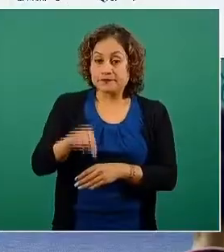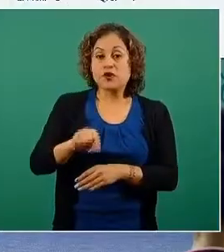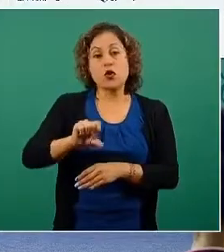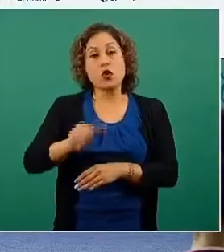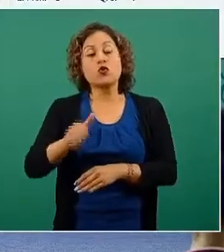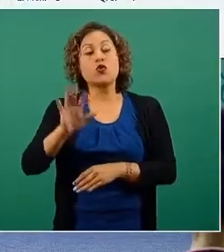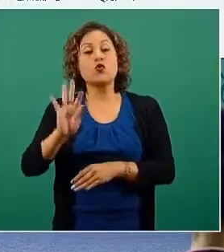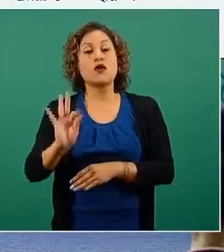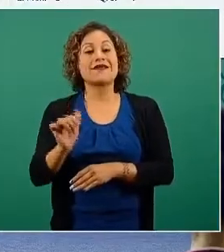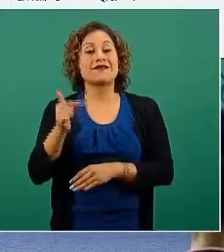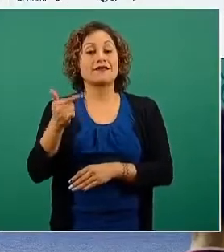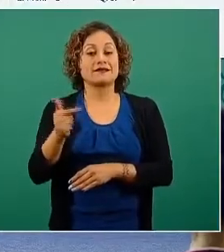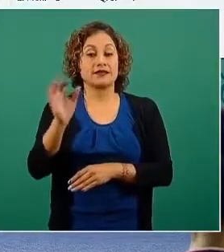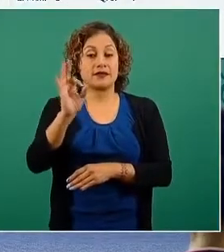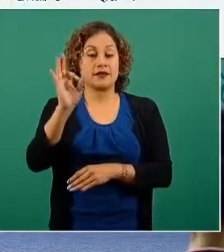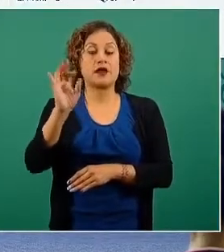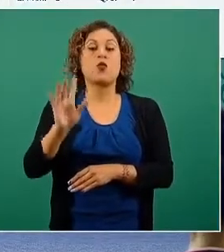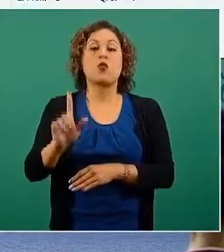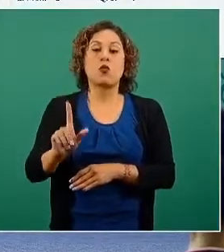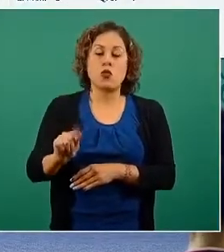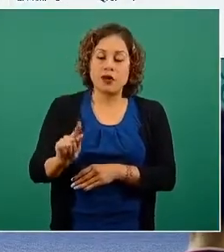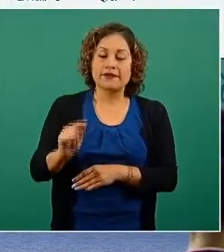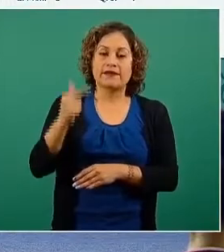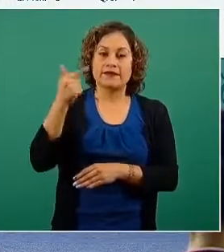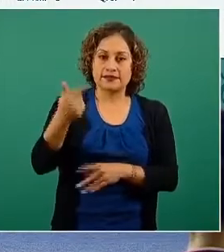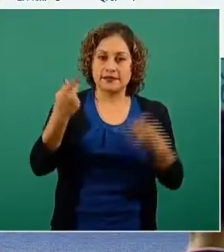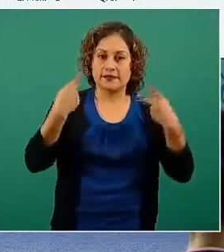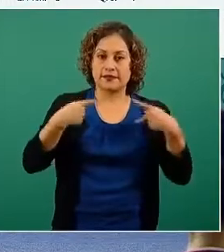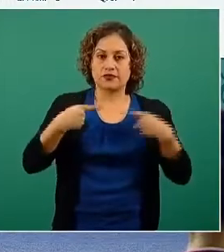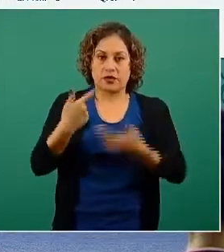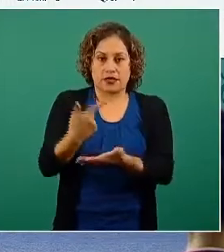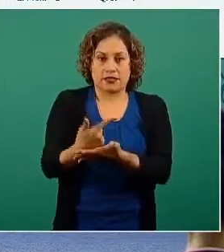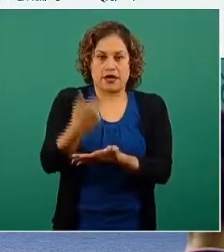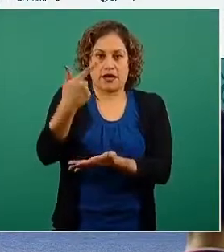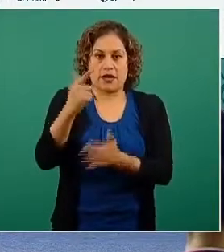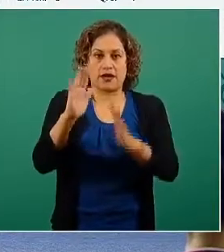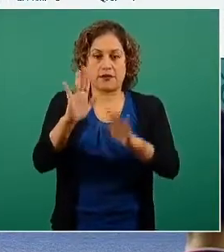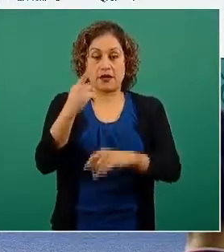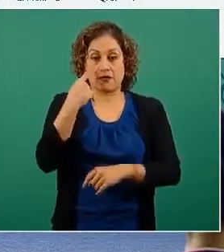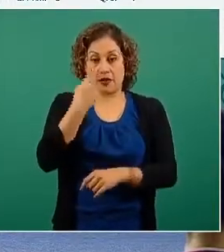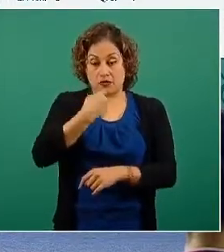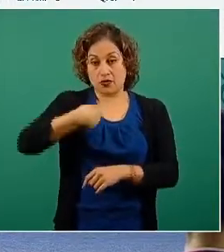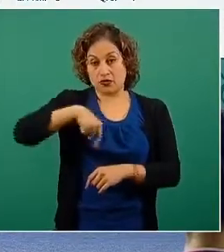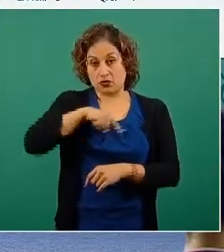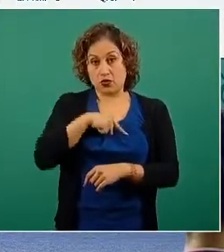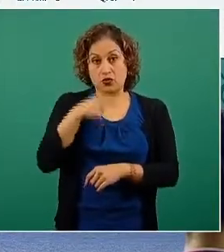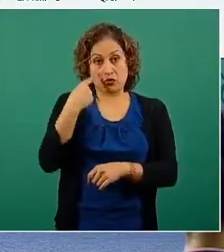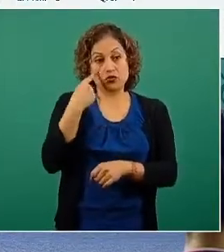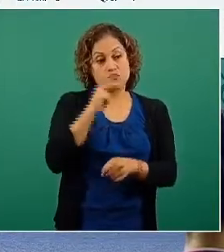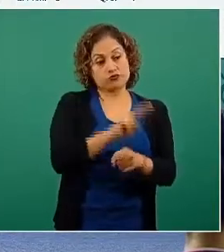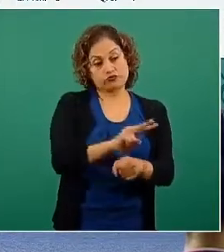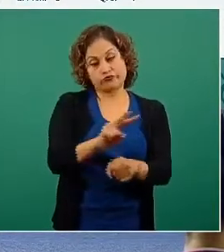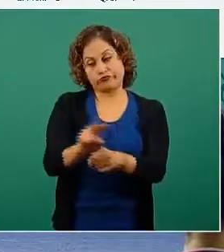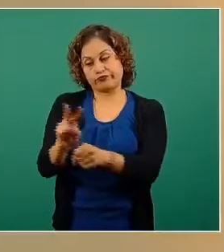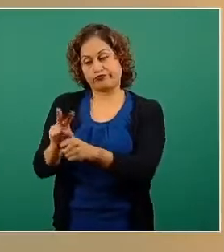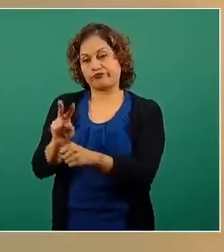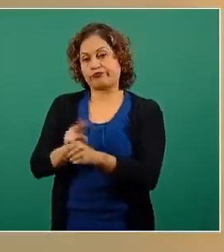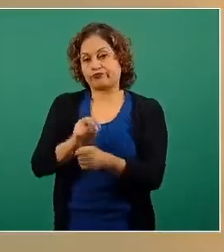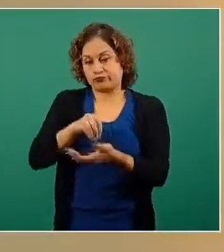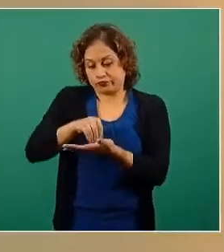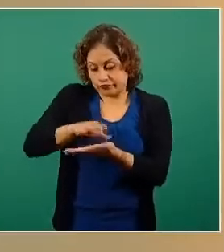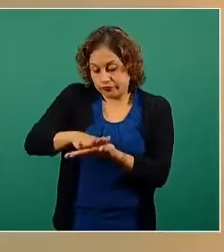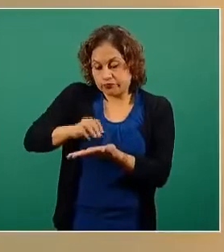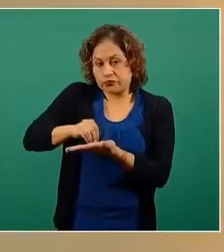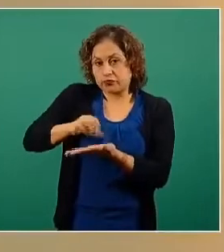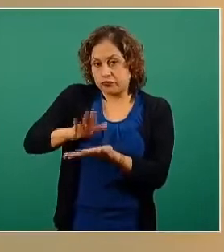han notificado como graves. Para nosotros en la Secretaría de Salud, en el sector salud, es muy importante tener esta cuantificación porque